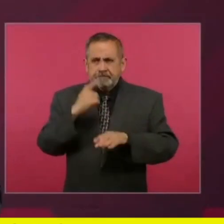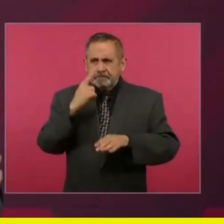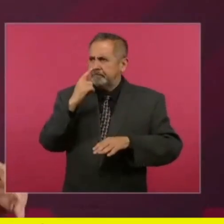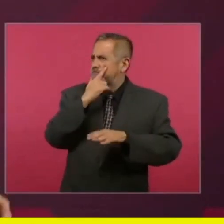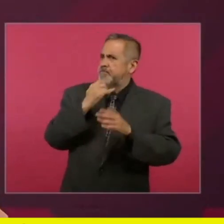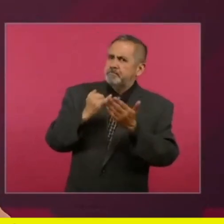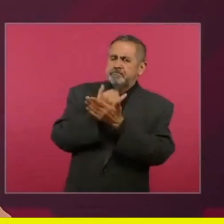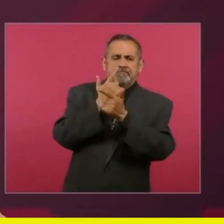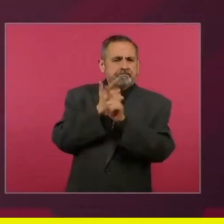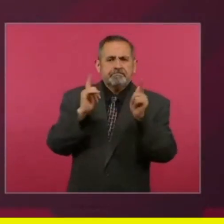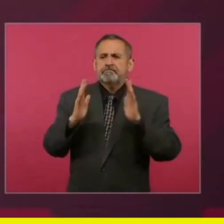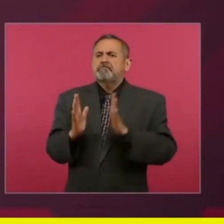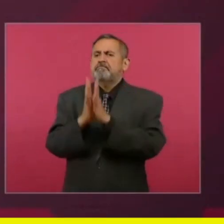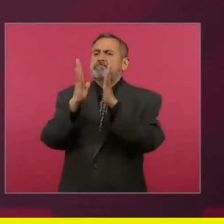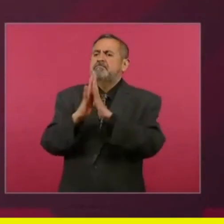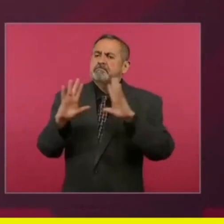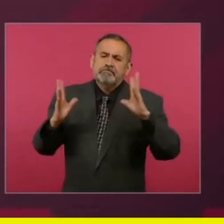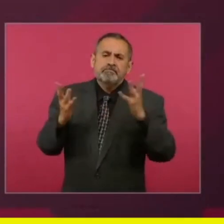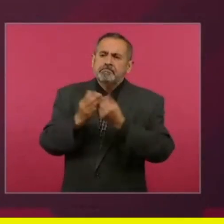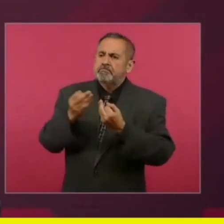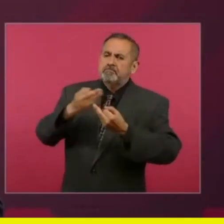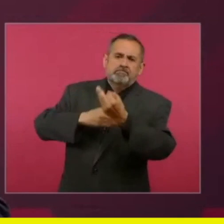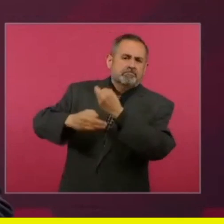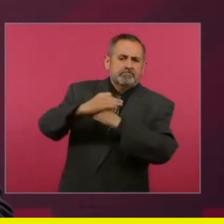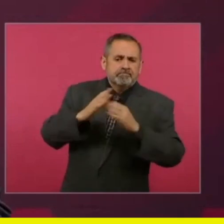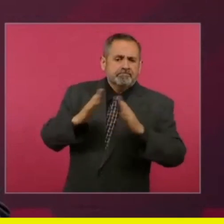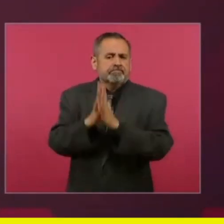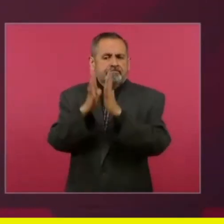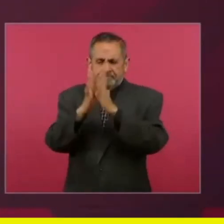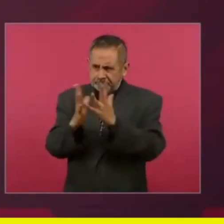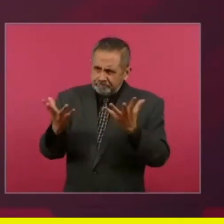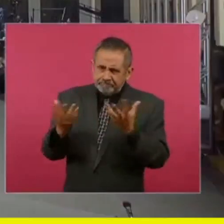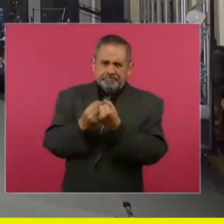democracia participativa